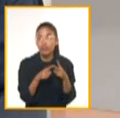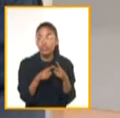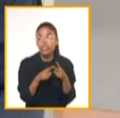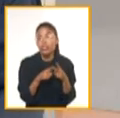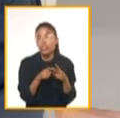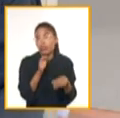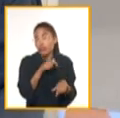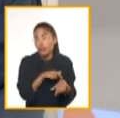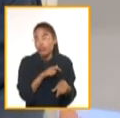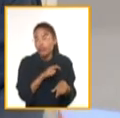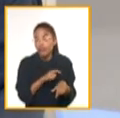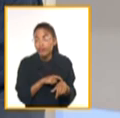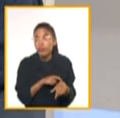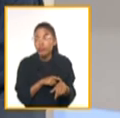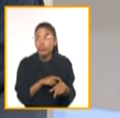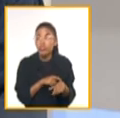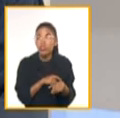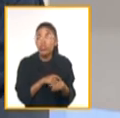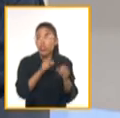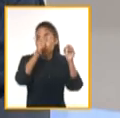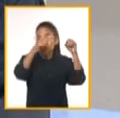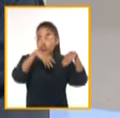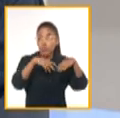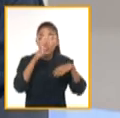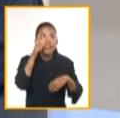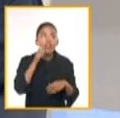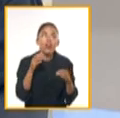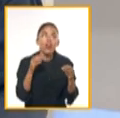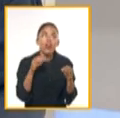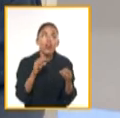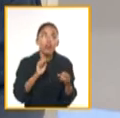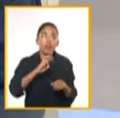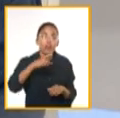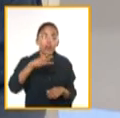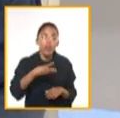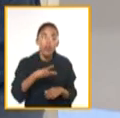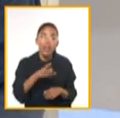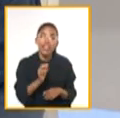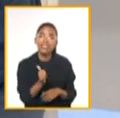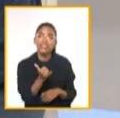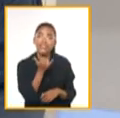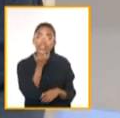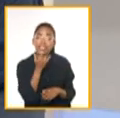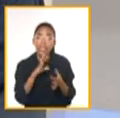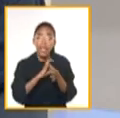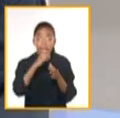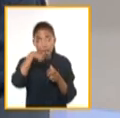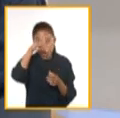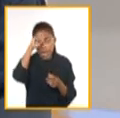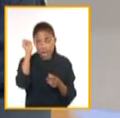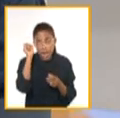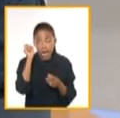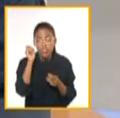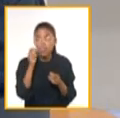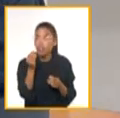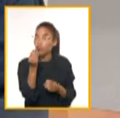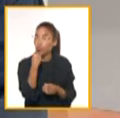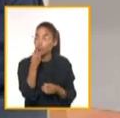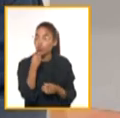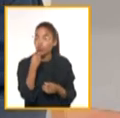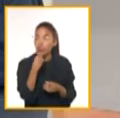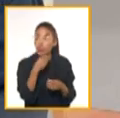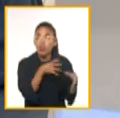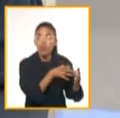determinado en el restablecimiento en la madrugada del sábado, hay un fallo en la válvula de gas, la obra principal de gas de alimentación de las unidades de